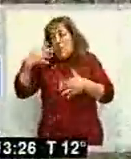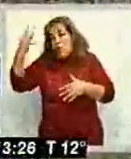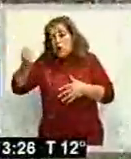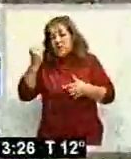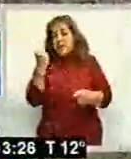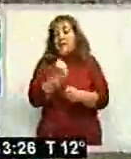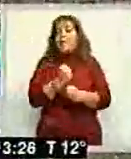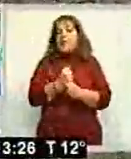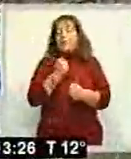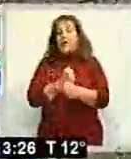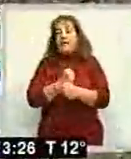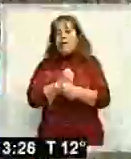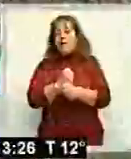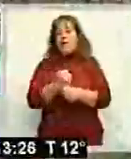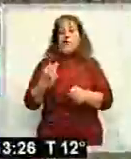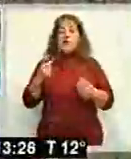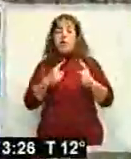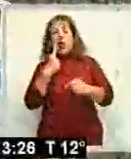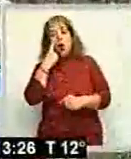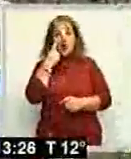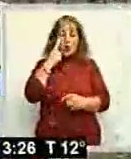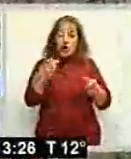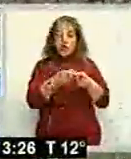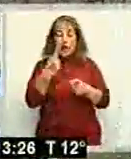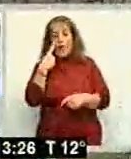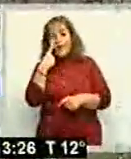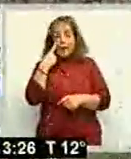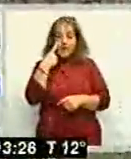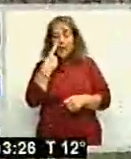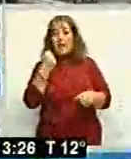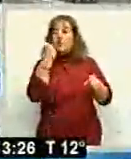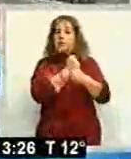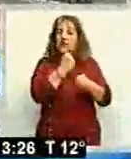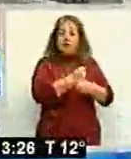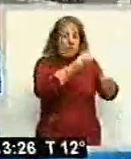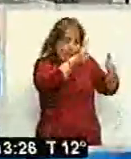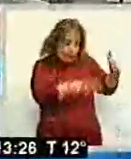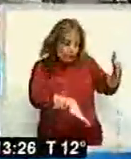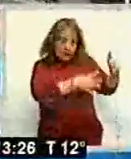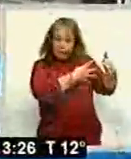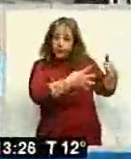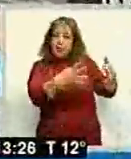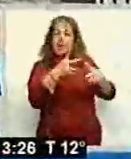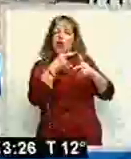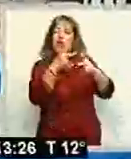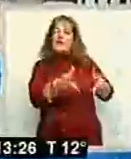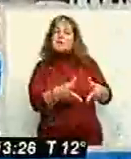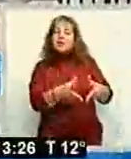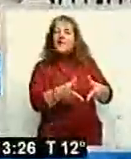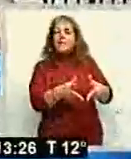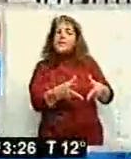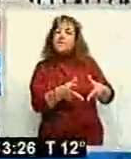trabajo en el Consejo Deliberante, un trabajo en consenso para definir, de acuerdo a lo que dice el PIDUA,